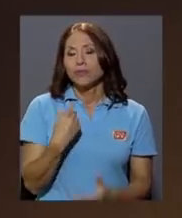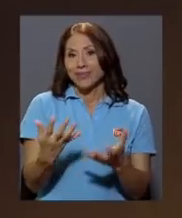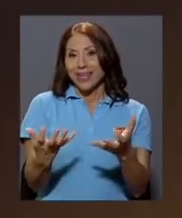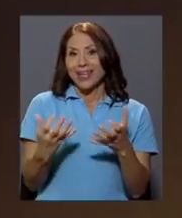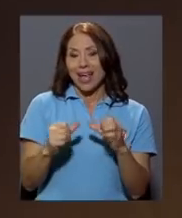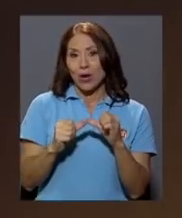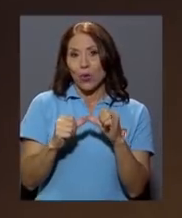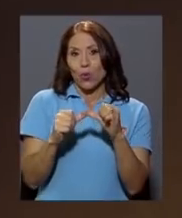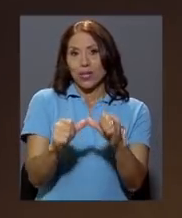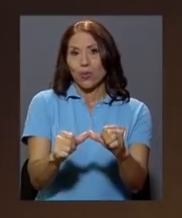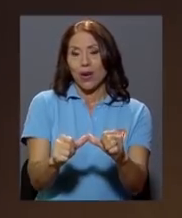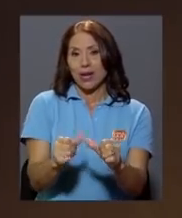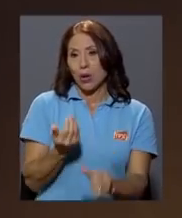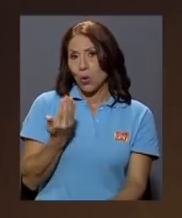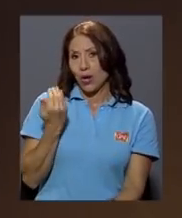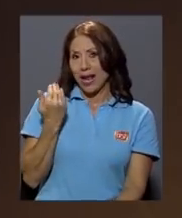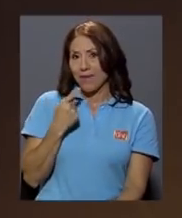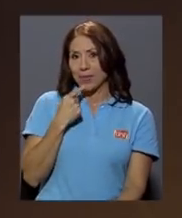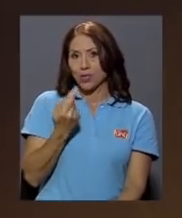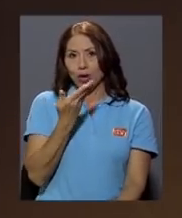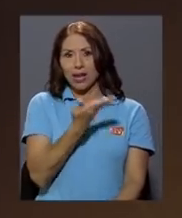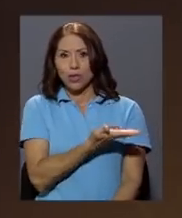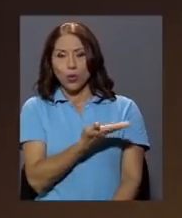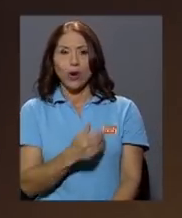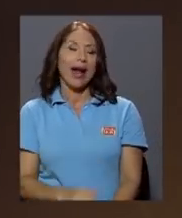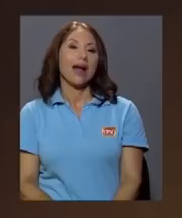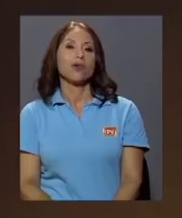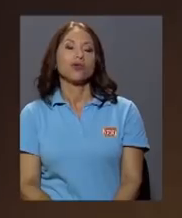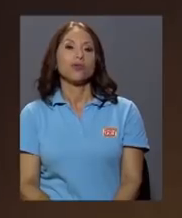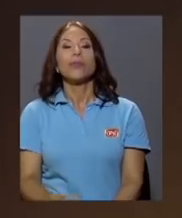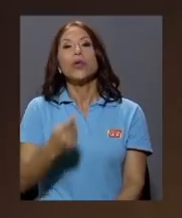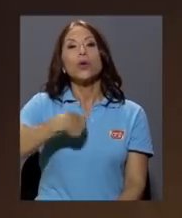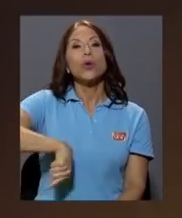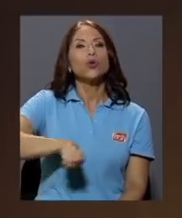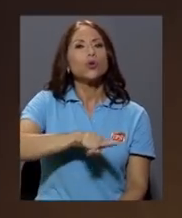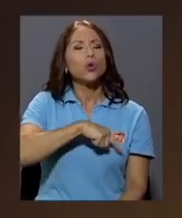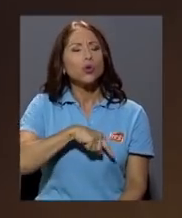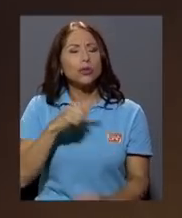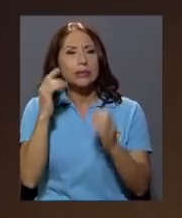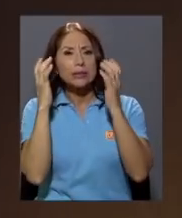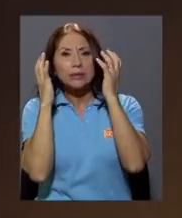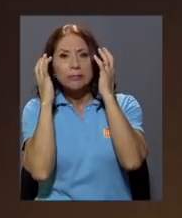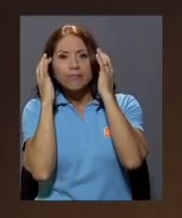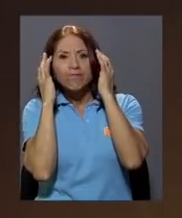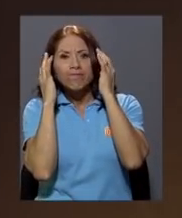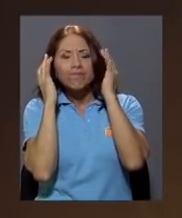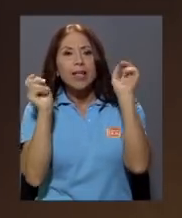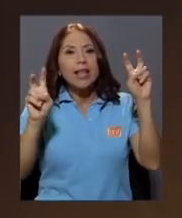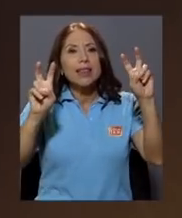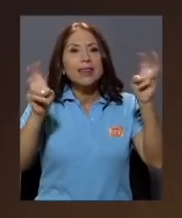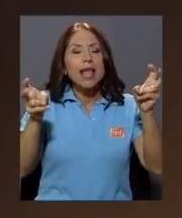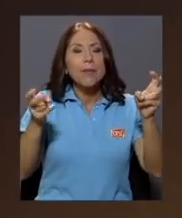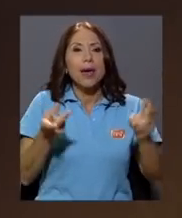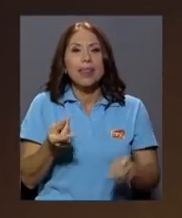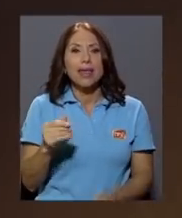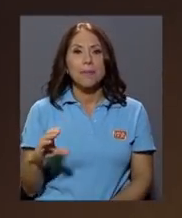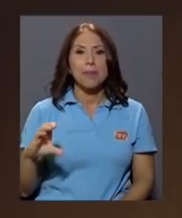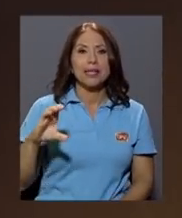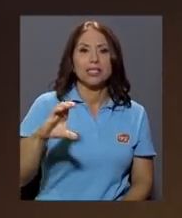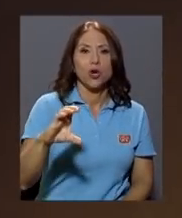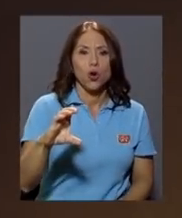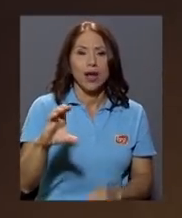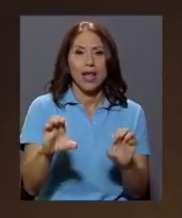continuar con lo que acaba de mencionar don Carlos. Nosotros tenemos preocupación sobre el tema de inversión